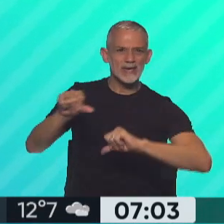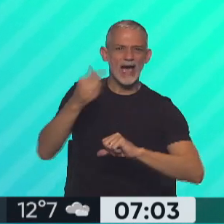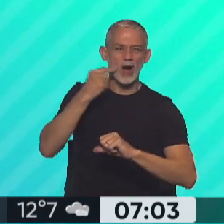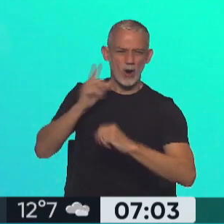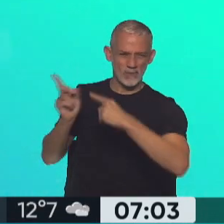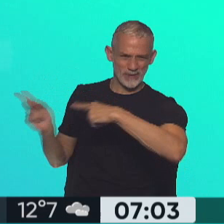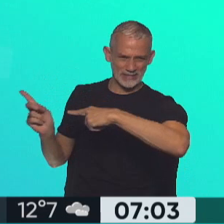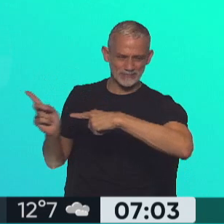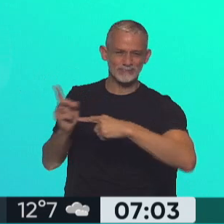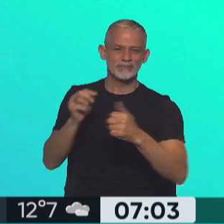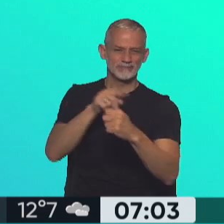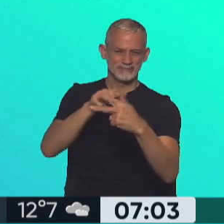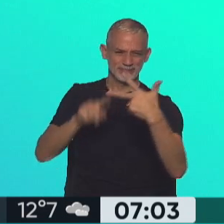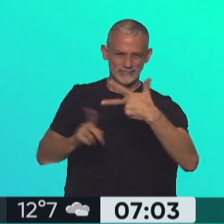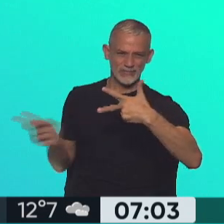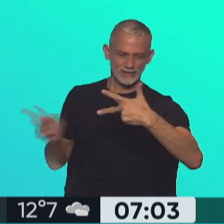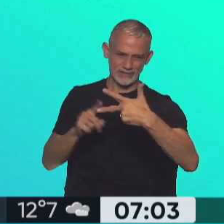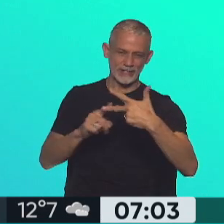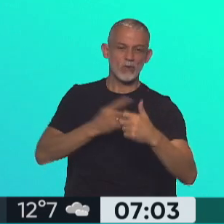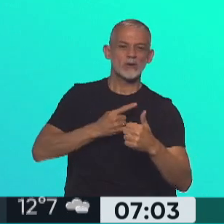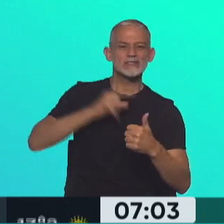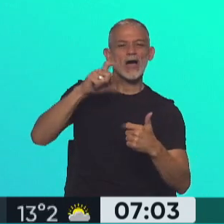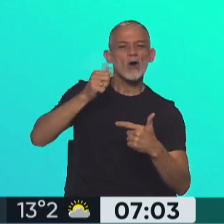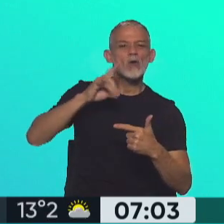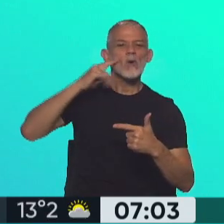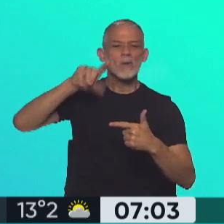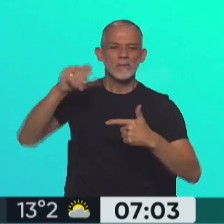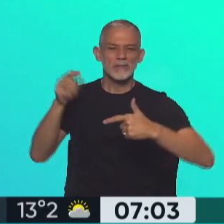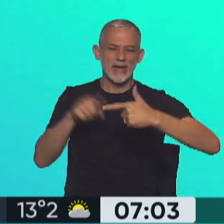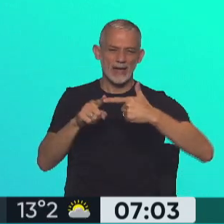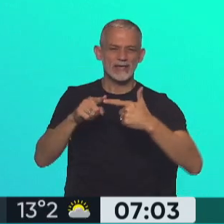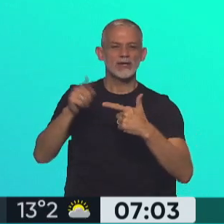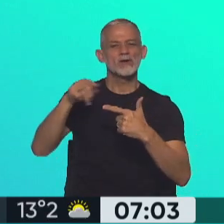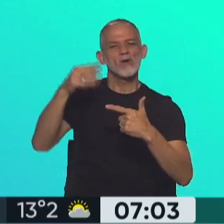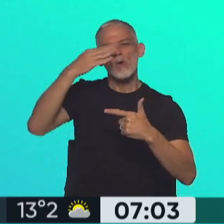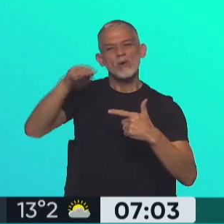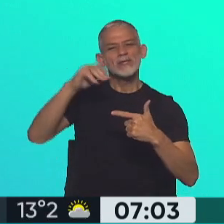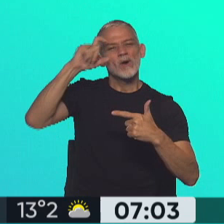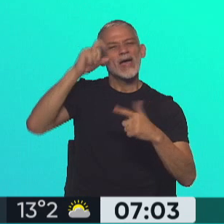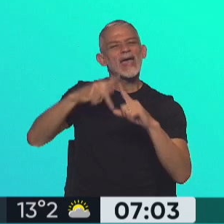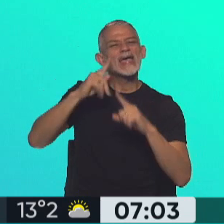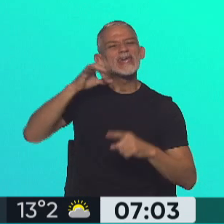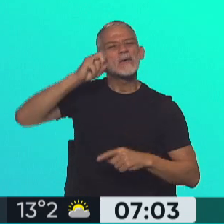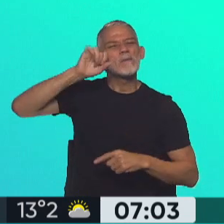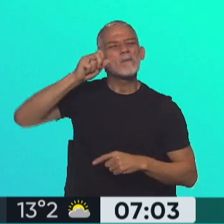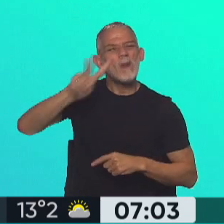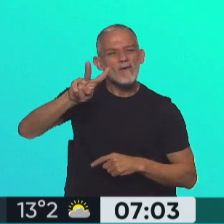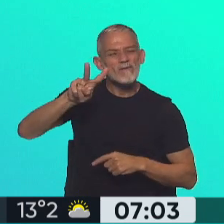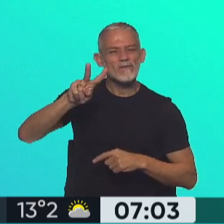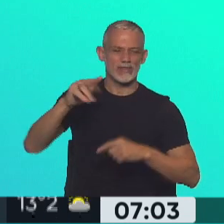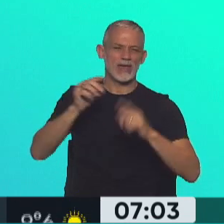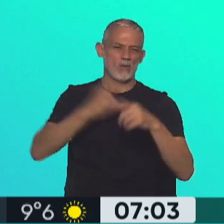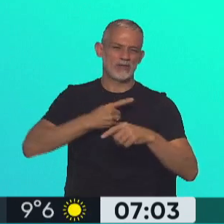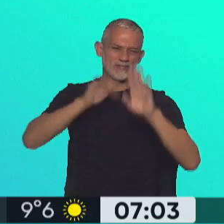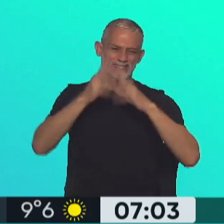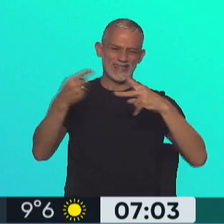MIT, a Louis Bruce de la Universidad de Columbia y a Alexei Ekimov de la Nanocrystals Technology. Se trata